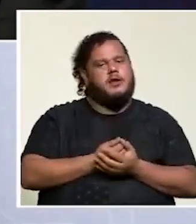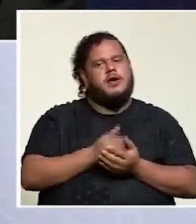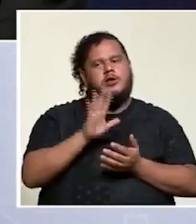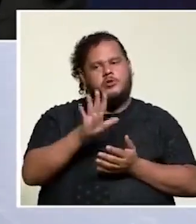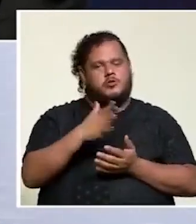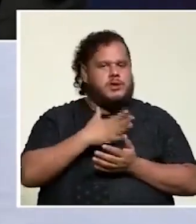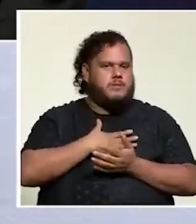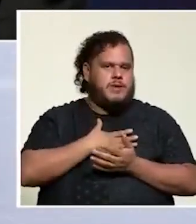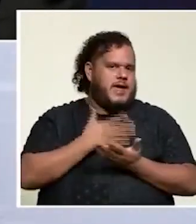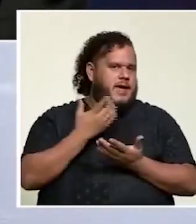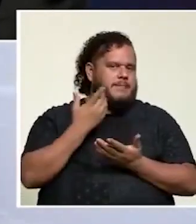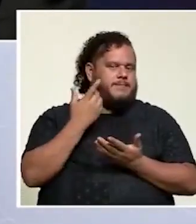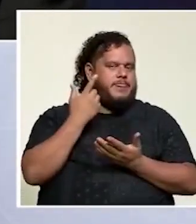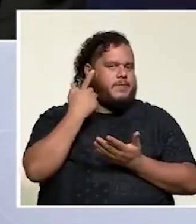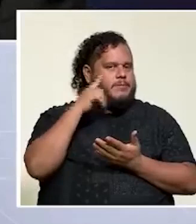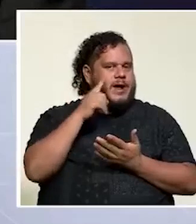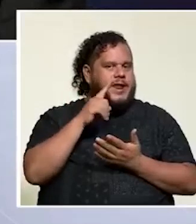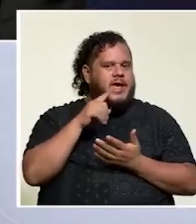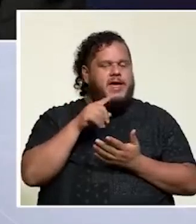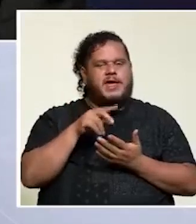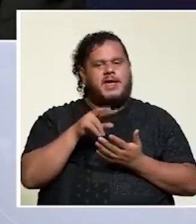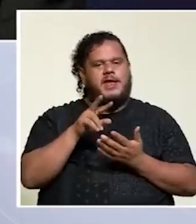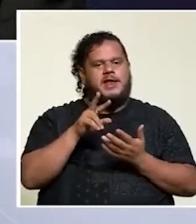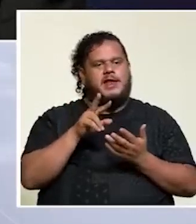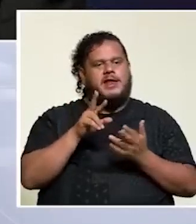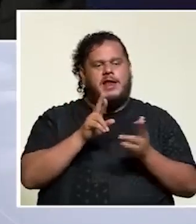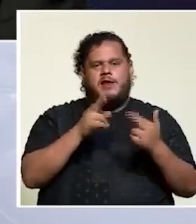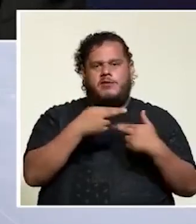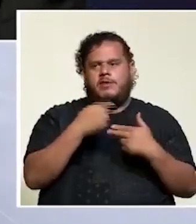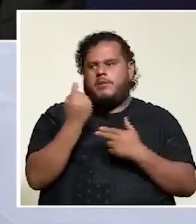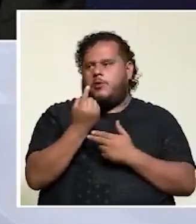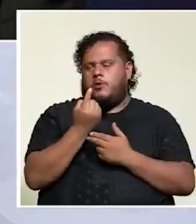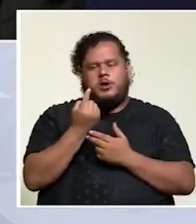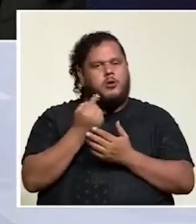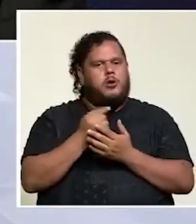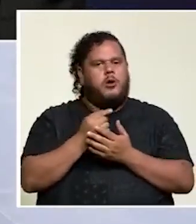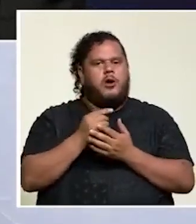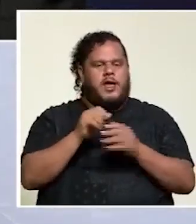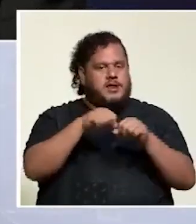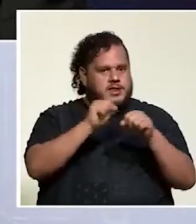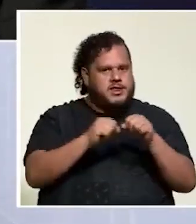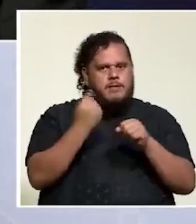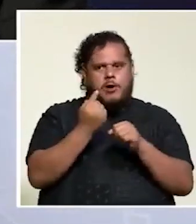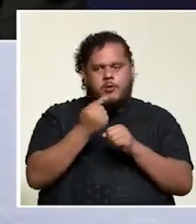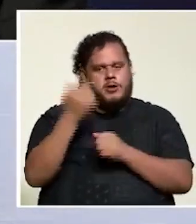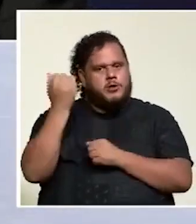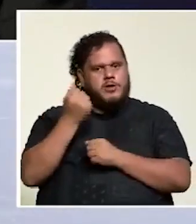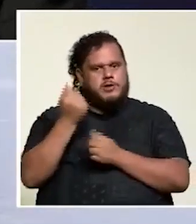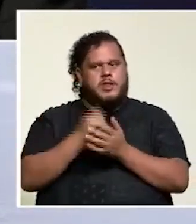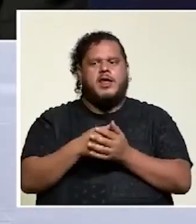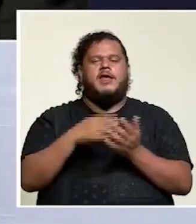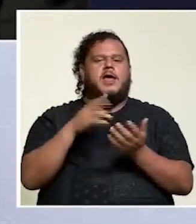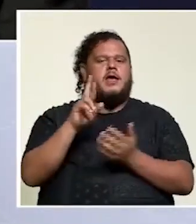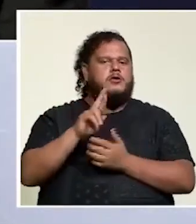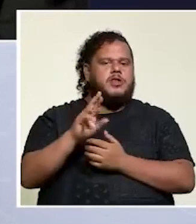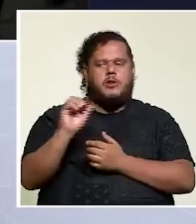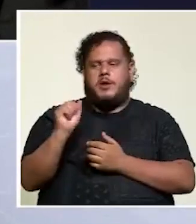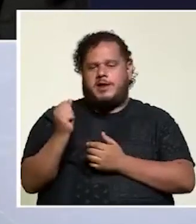suya y mía por lo menos, al régimen único de pensiones, que la superintendente, por cierto, doña Rocío Aguilar, ha